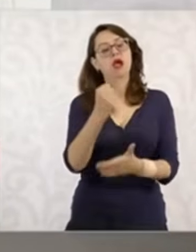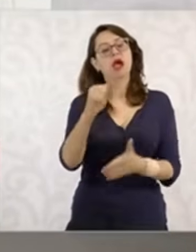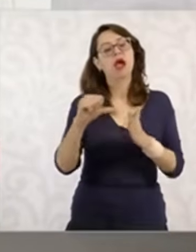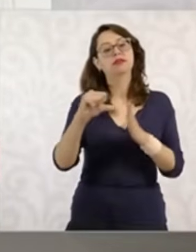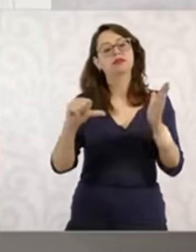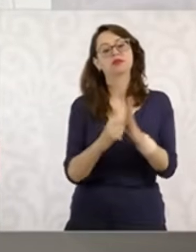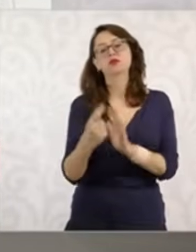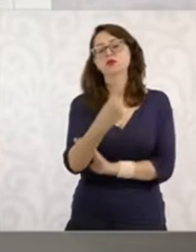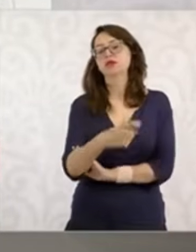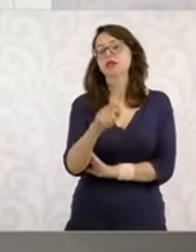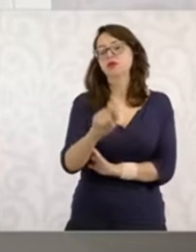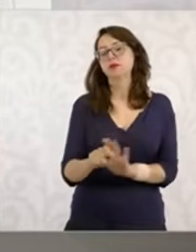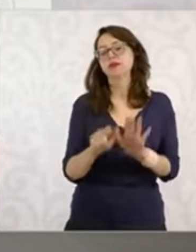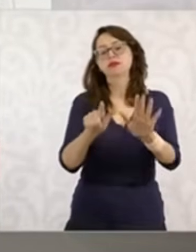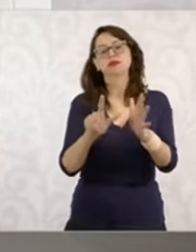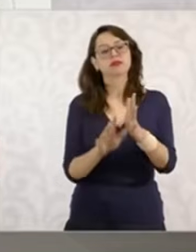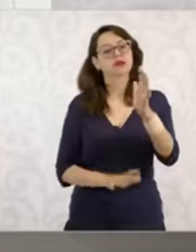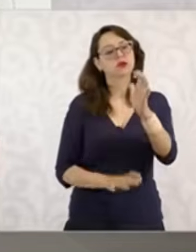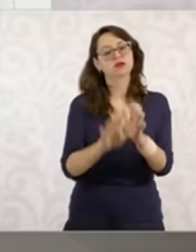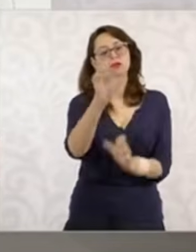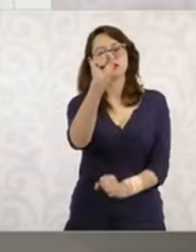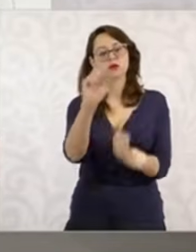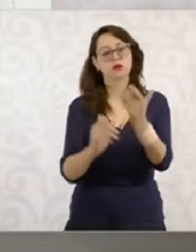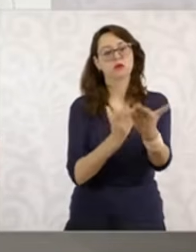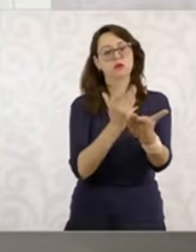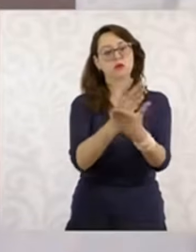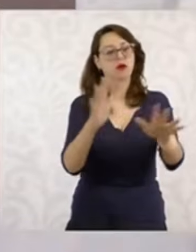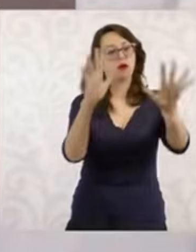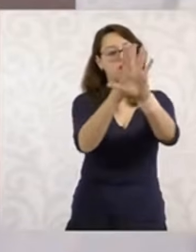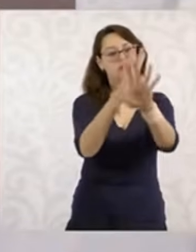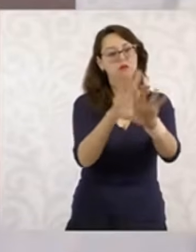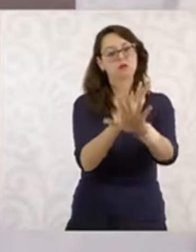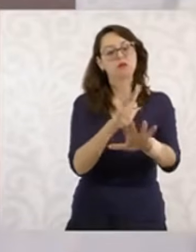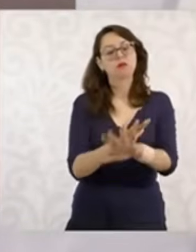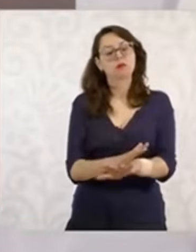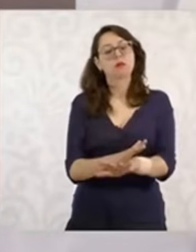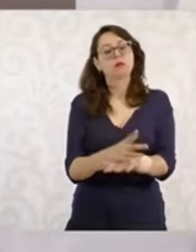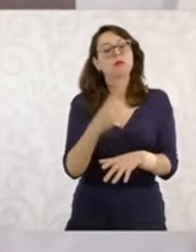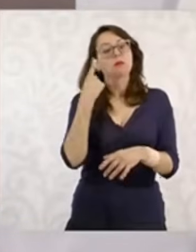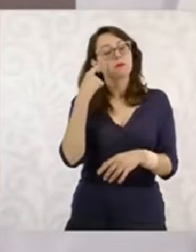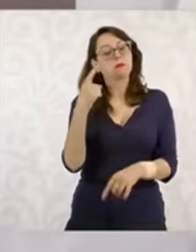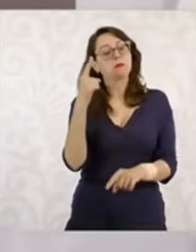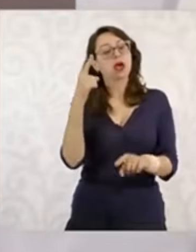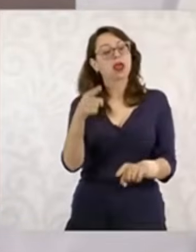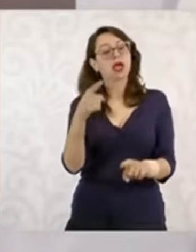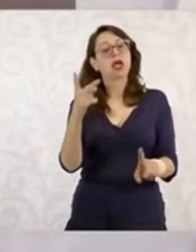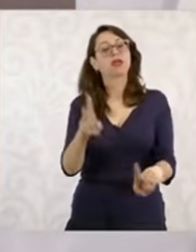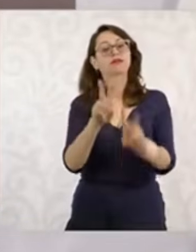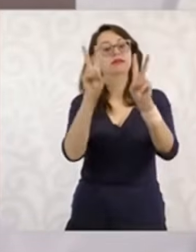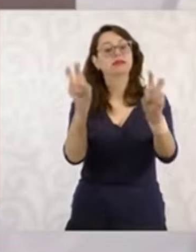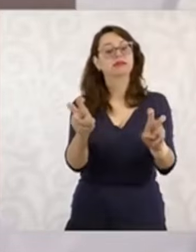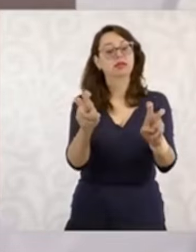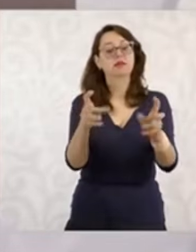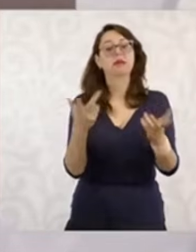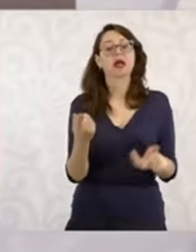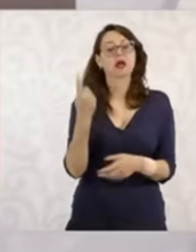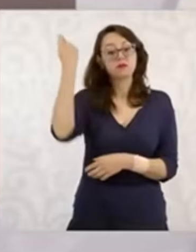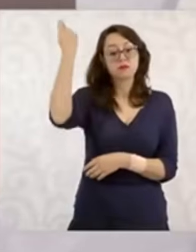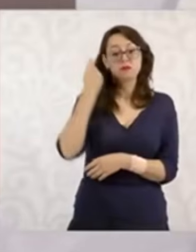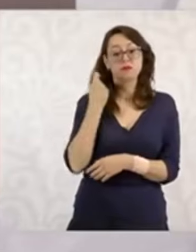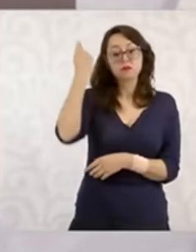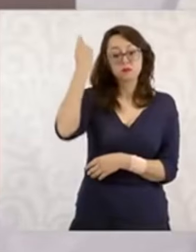de la Constitución Política, o es la propuesta de los Estados Unidos mexicanos en materia de límite a